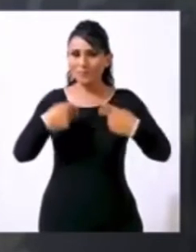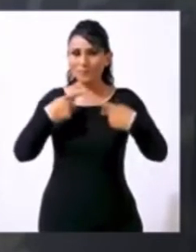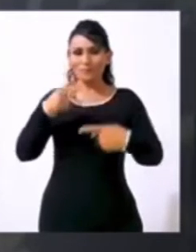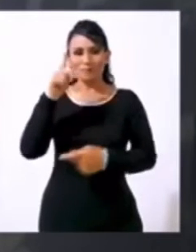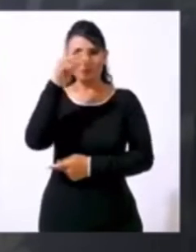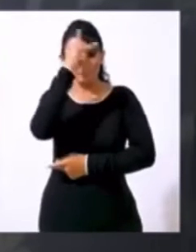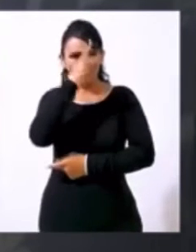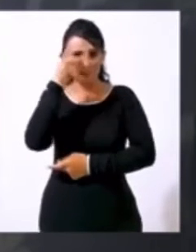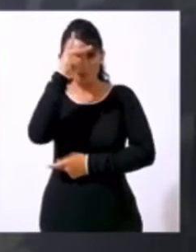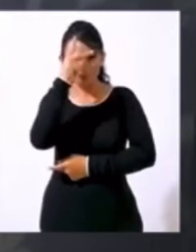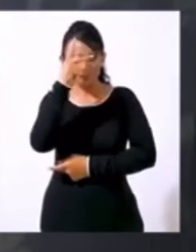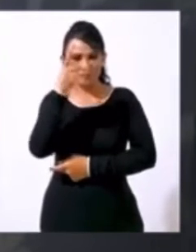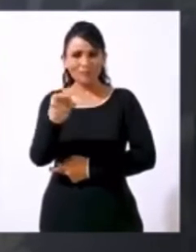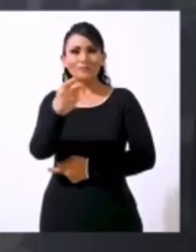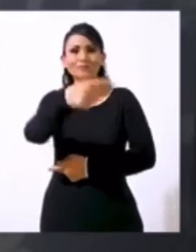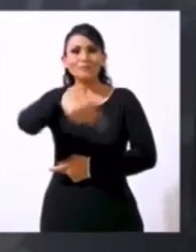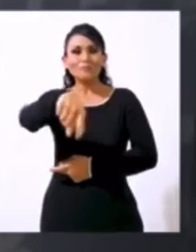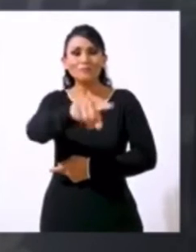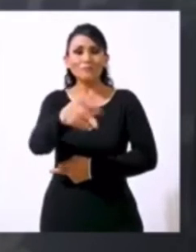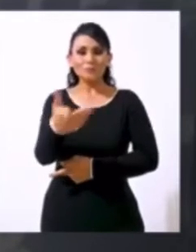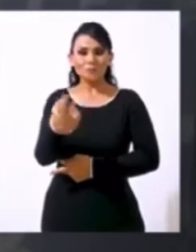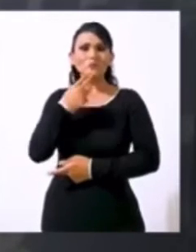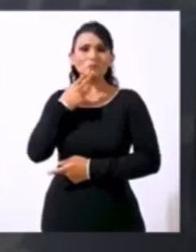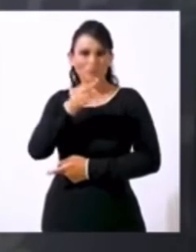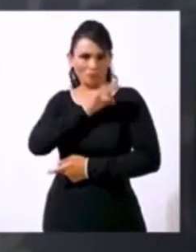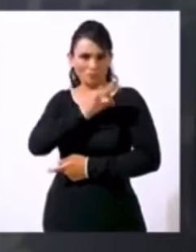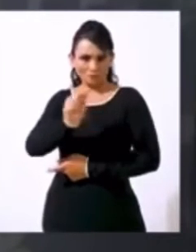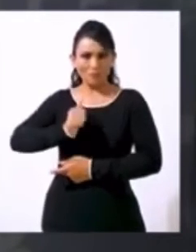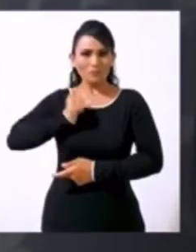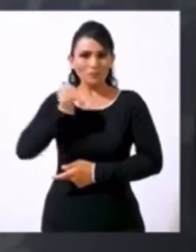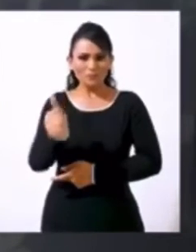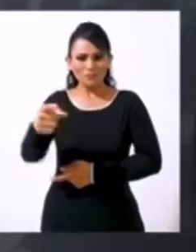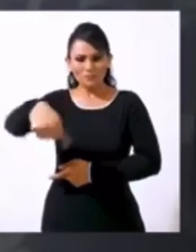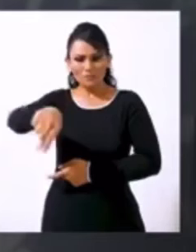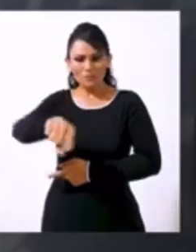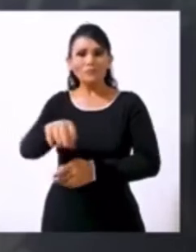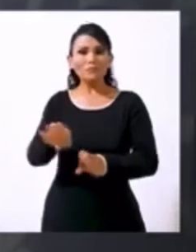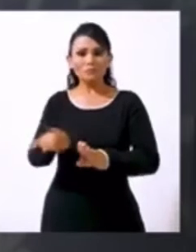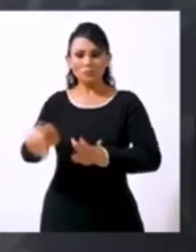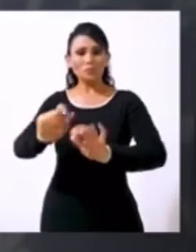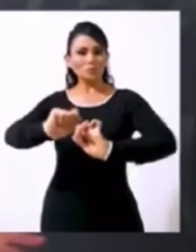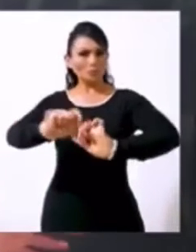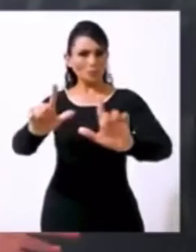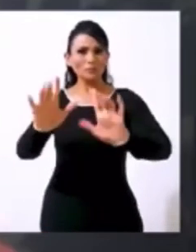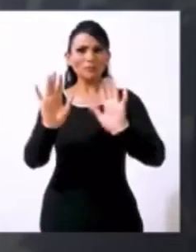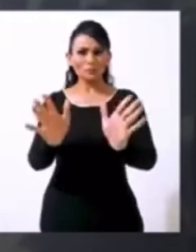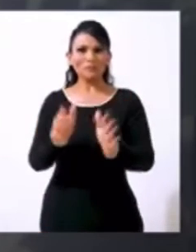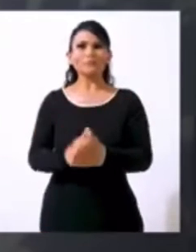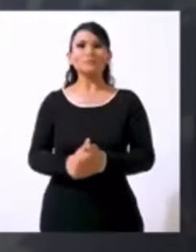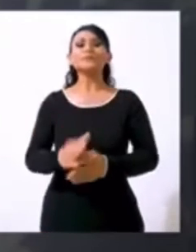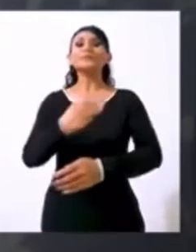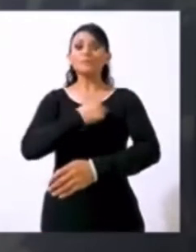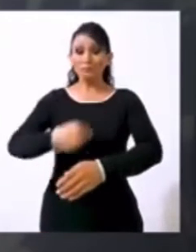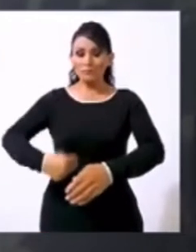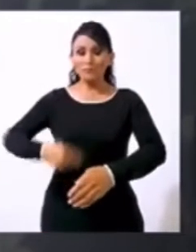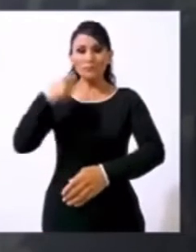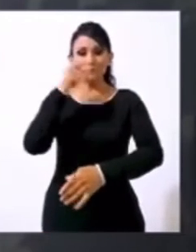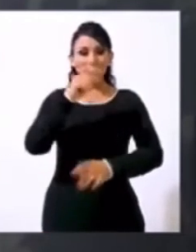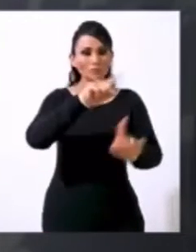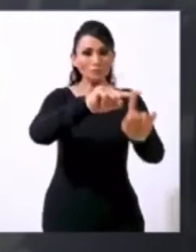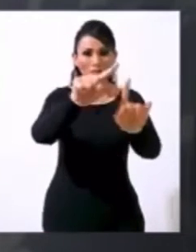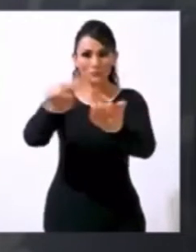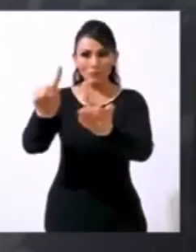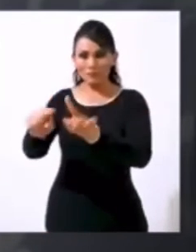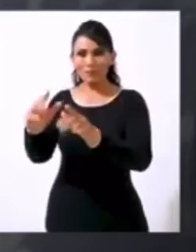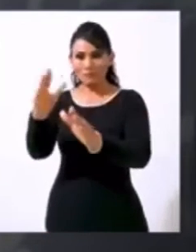los queretanos, que ya está listo. En coordinación con el municipio de Querétaro, se ha integrado